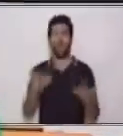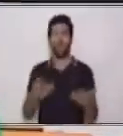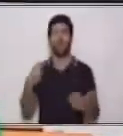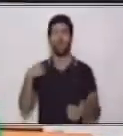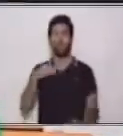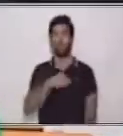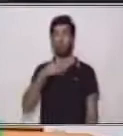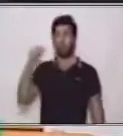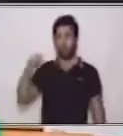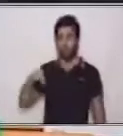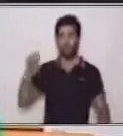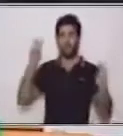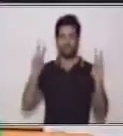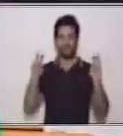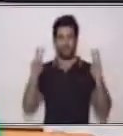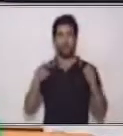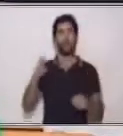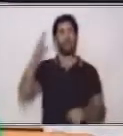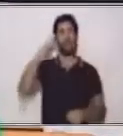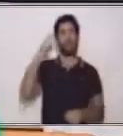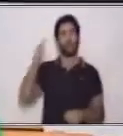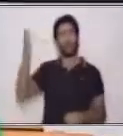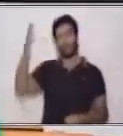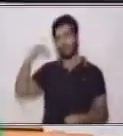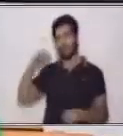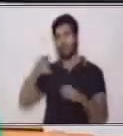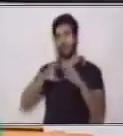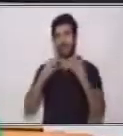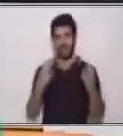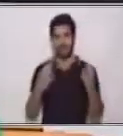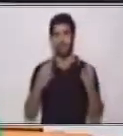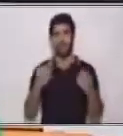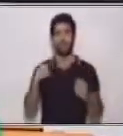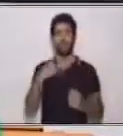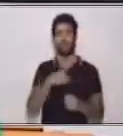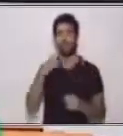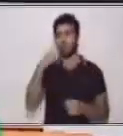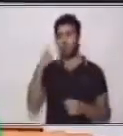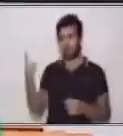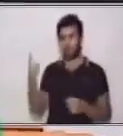tema. El día anterior vimos las medidas de longitud, pero vimos el...